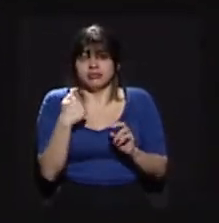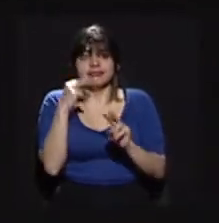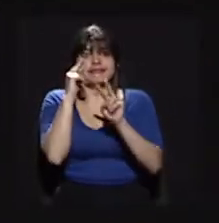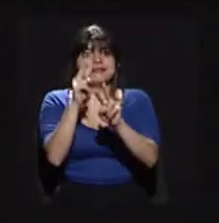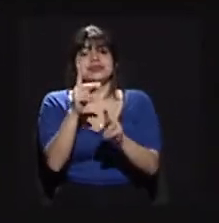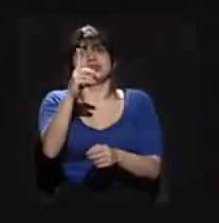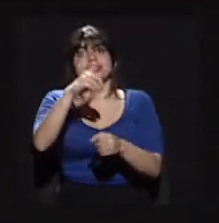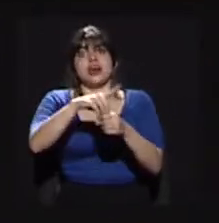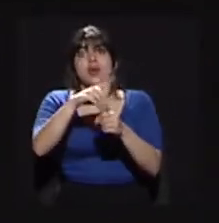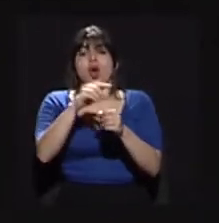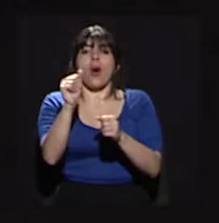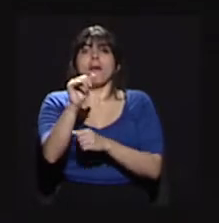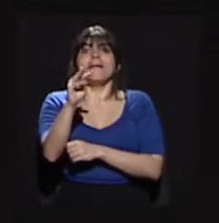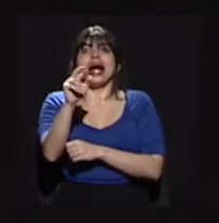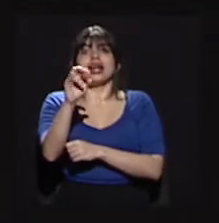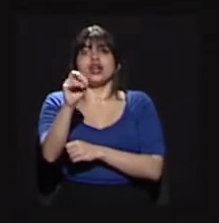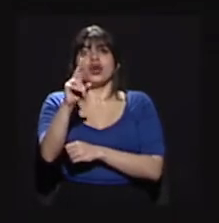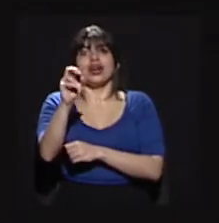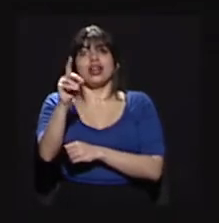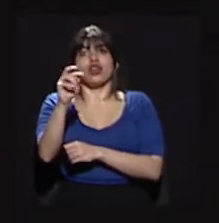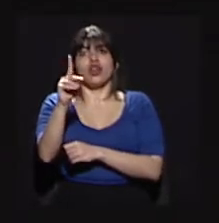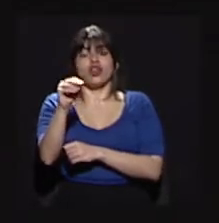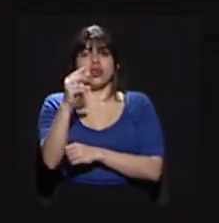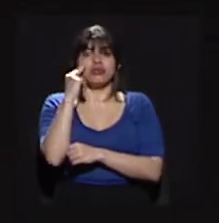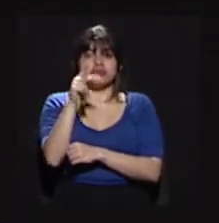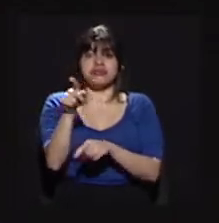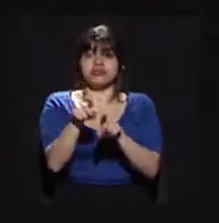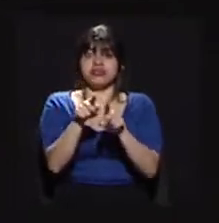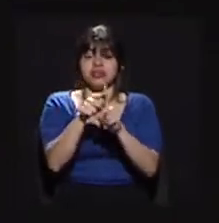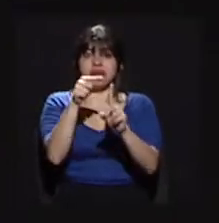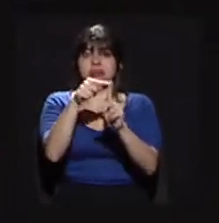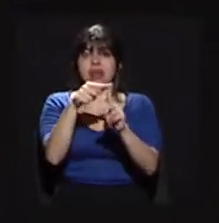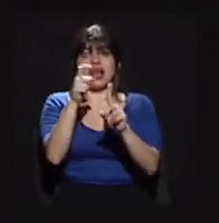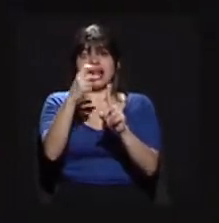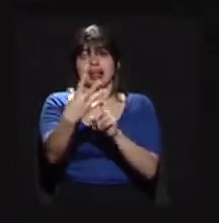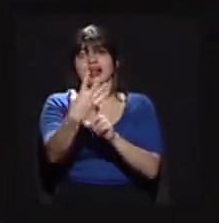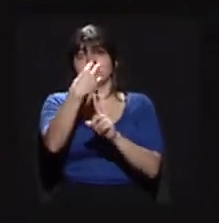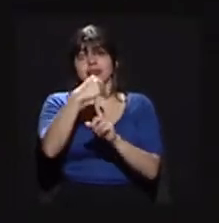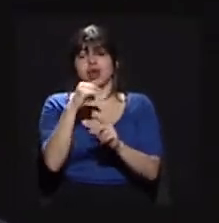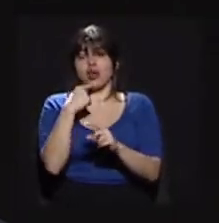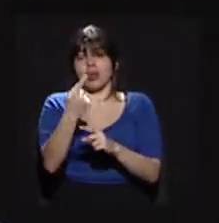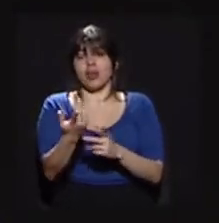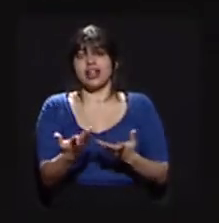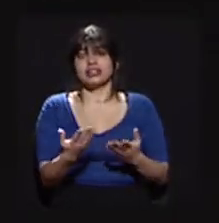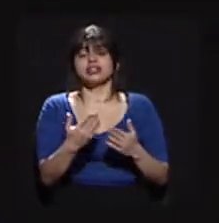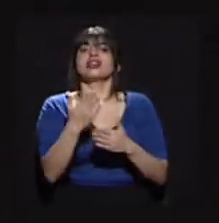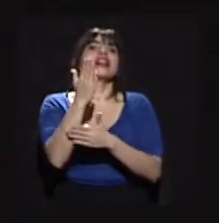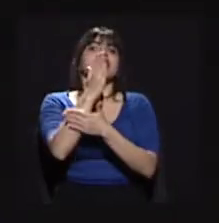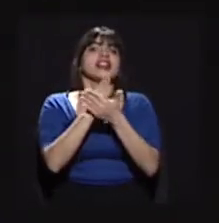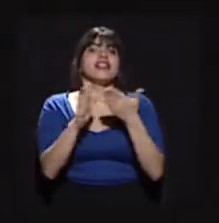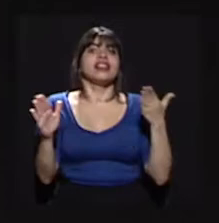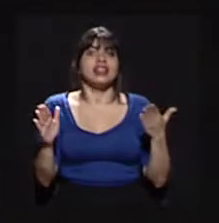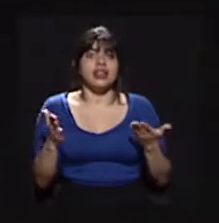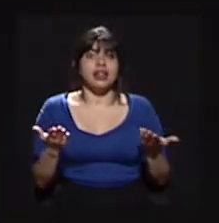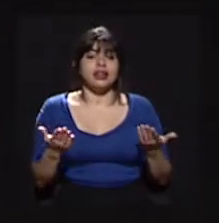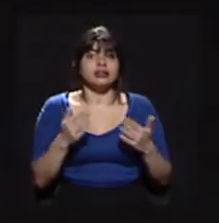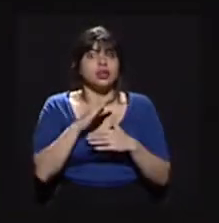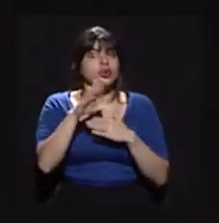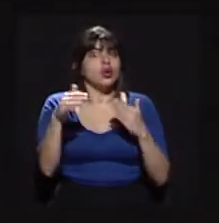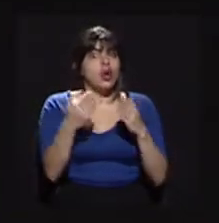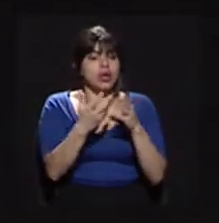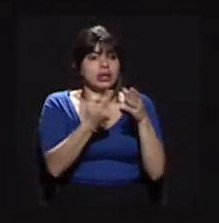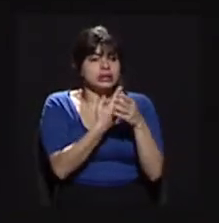un diputado como mario redondo y encuentra que quizá también haya que incorporar un está es lo que voy a decir están divididas todas